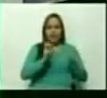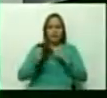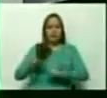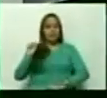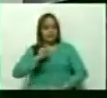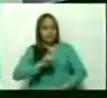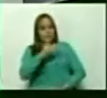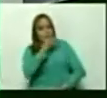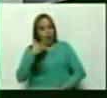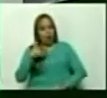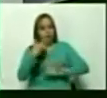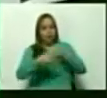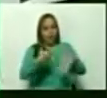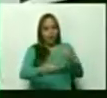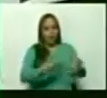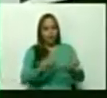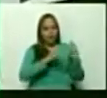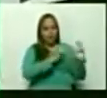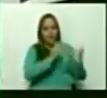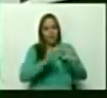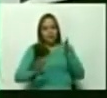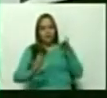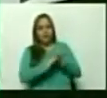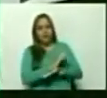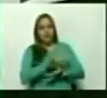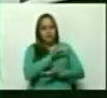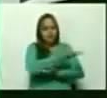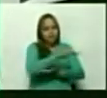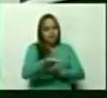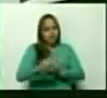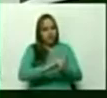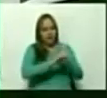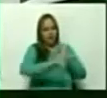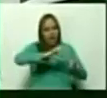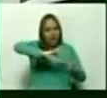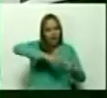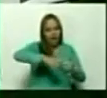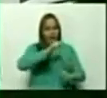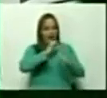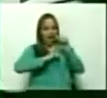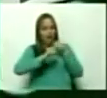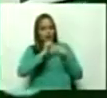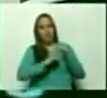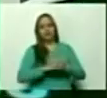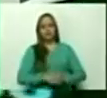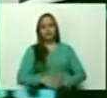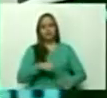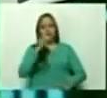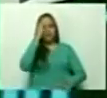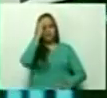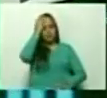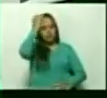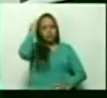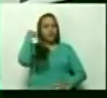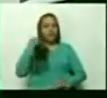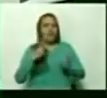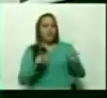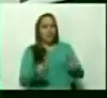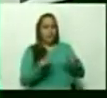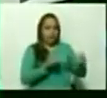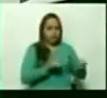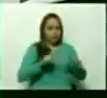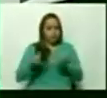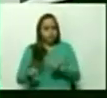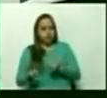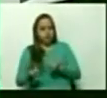mejorando sustancialmente el tema de distribución por tubería, bombeo por tubería, sustancialmente la reactivación en este